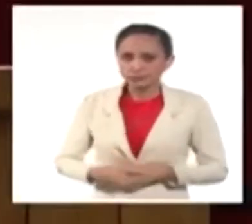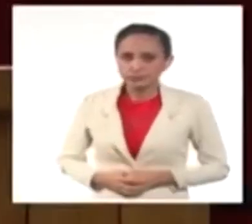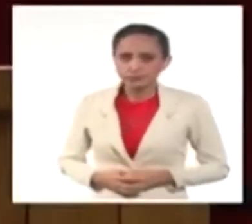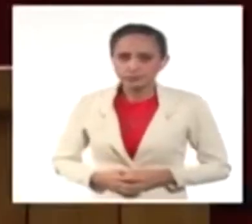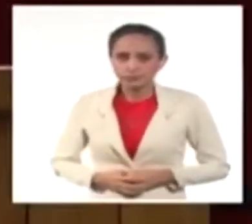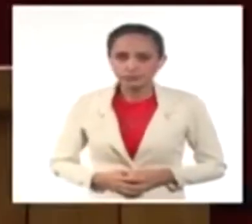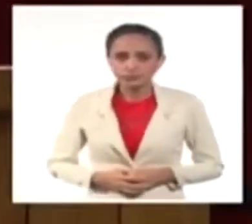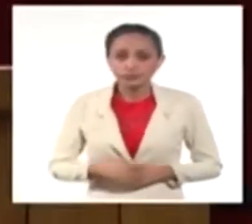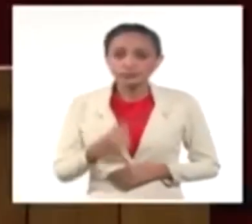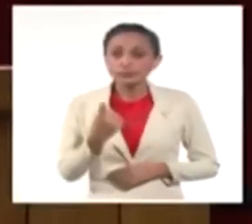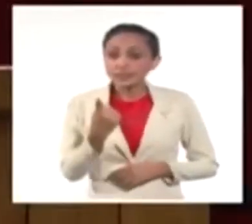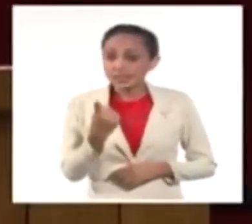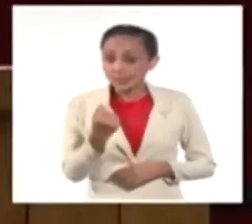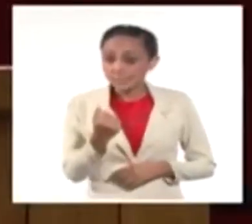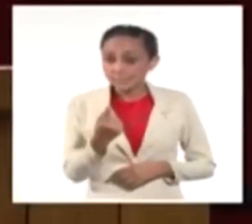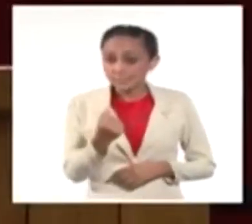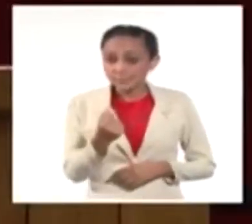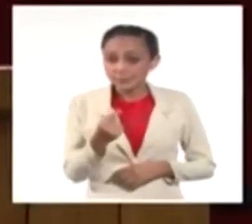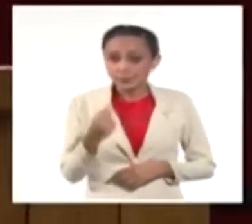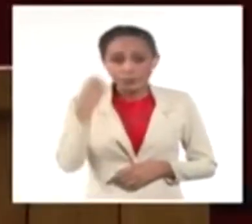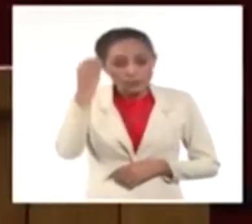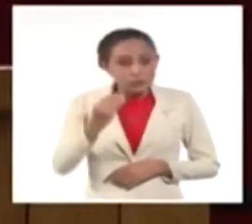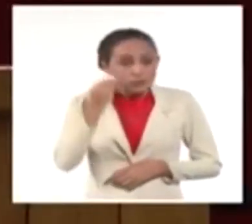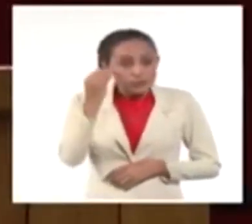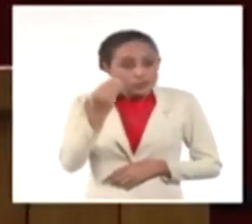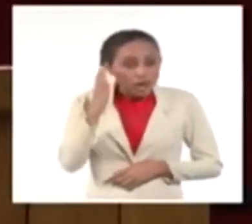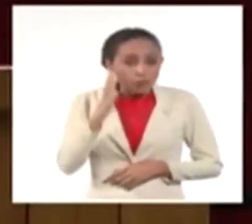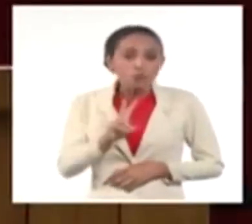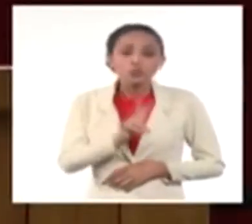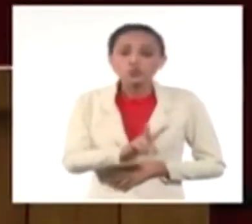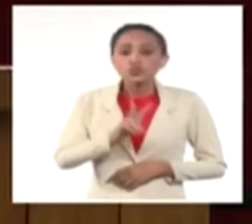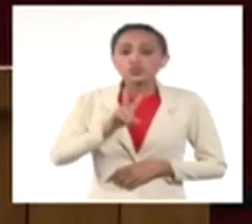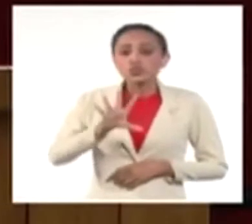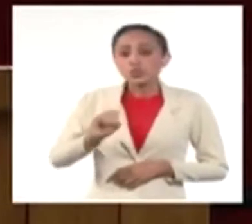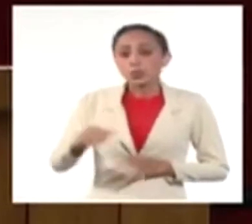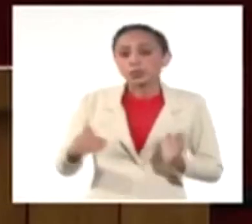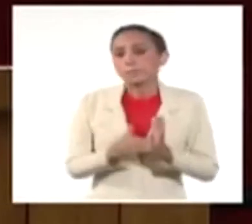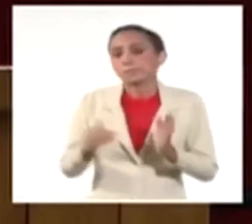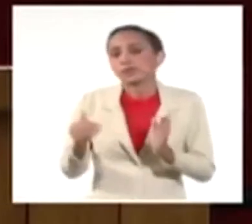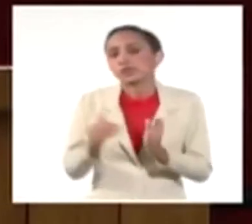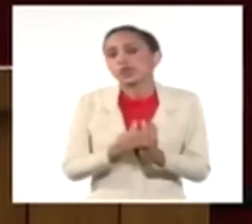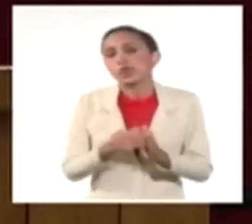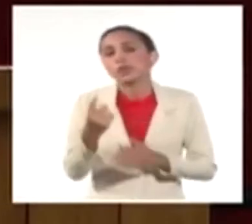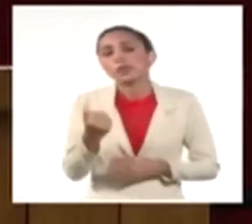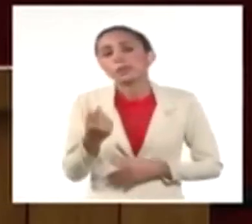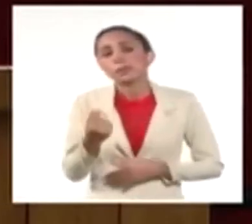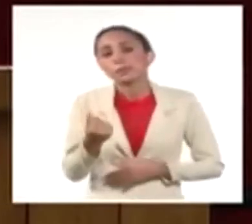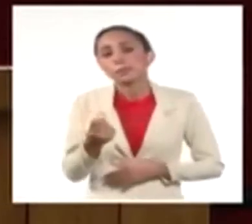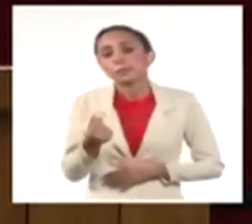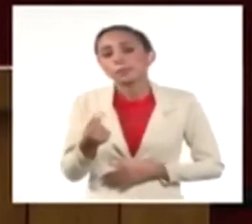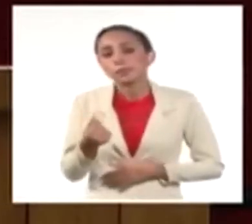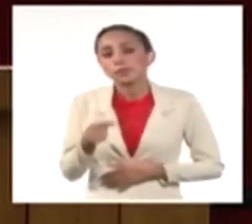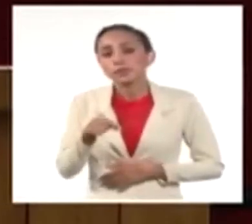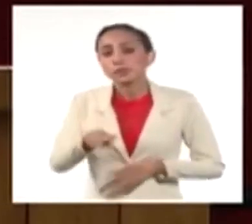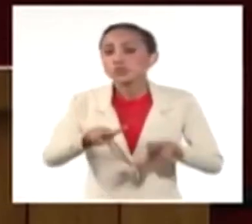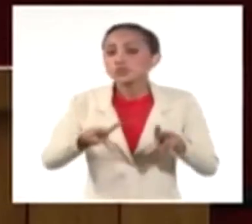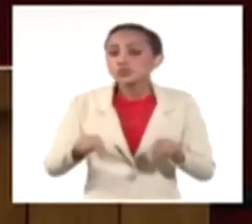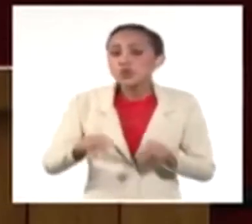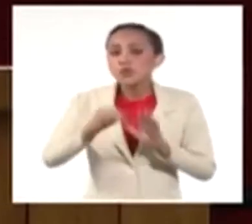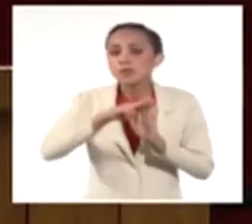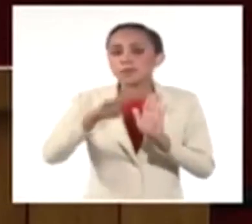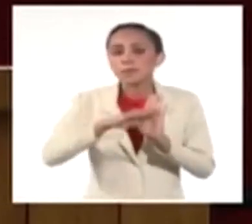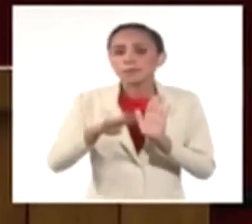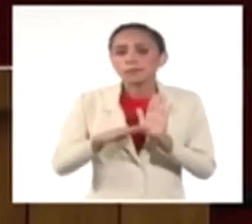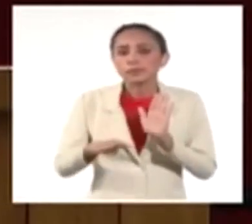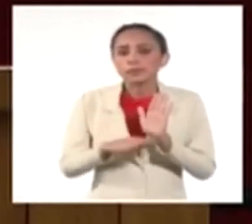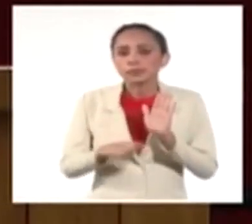presupuesto central se prevén 250 millones de pesos para la adopción de nuevas medidas